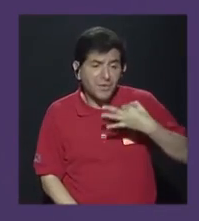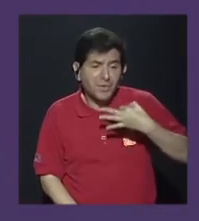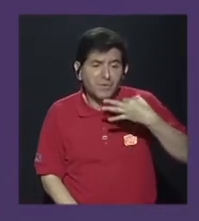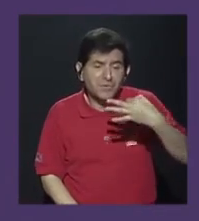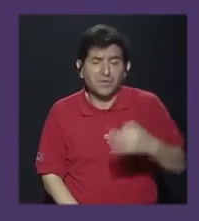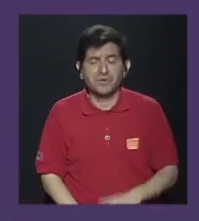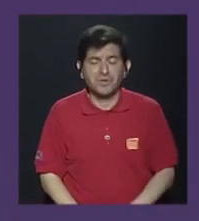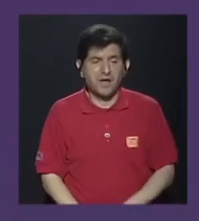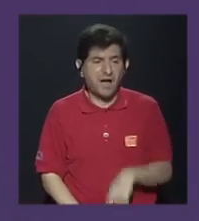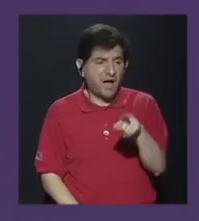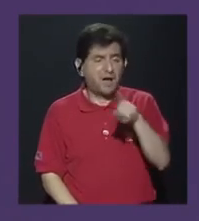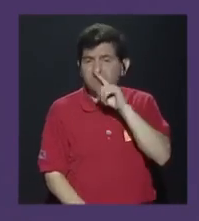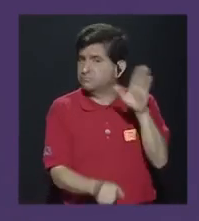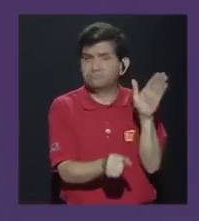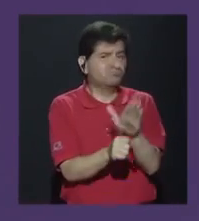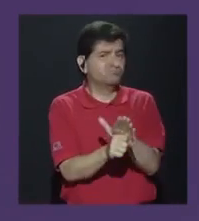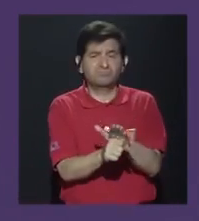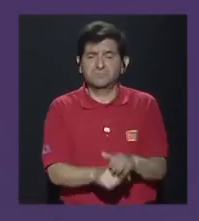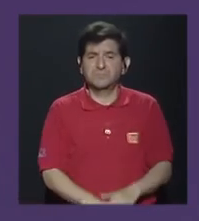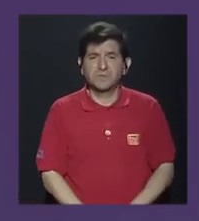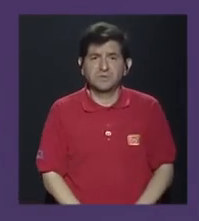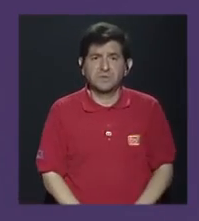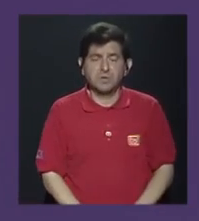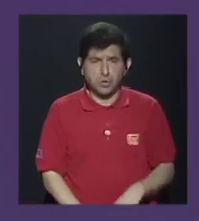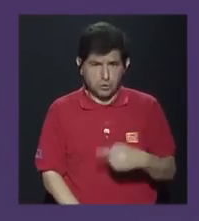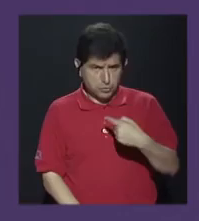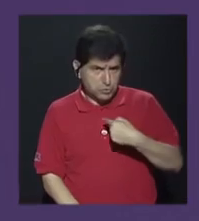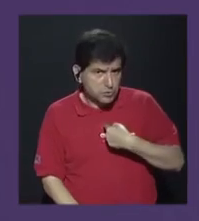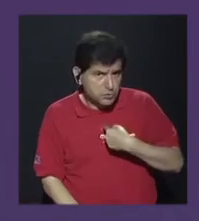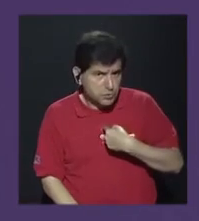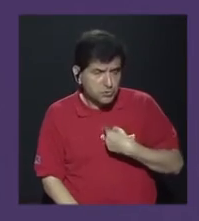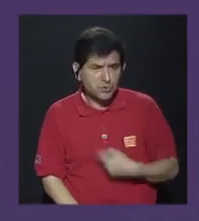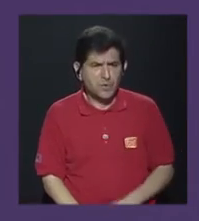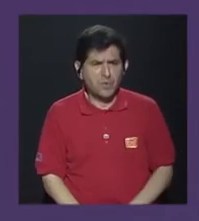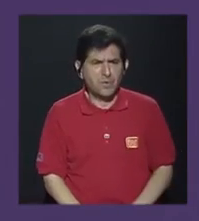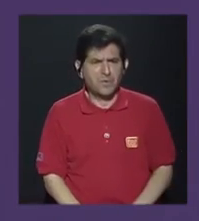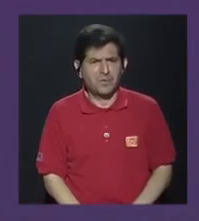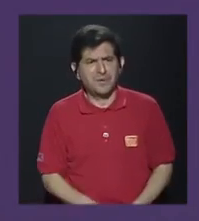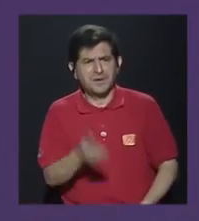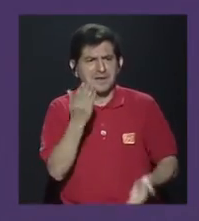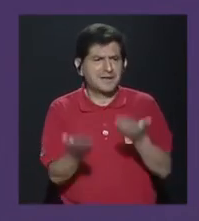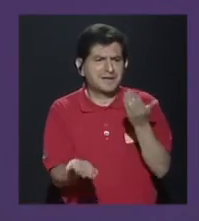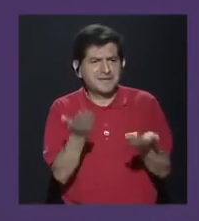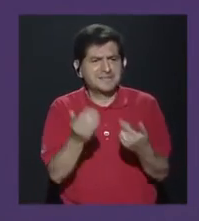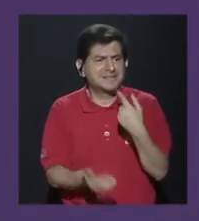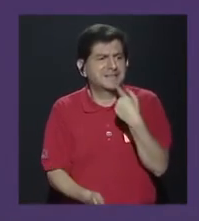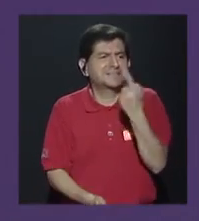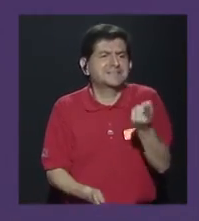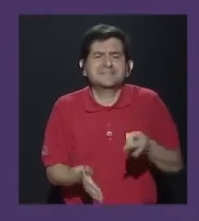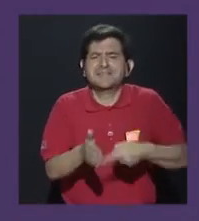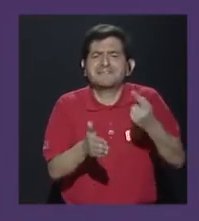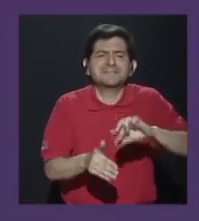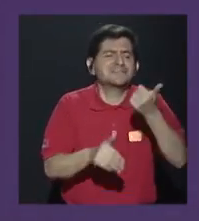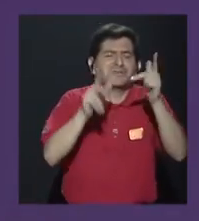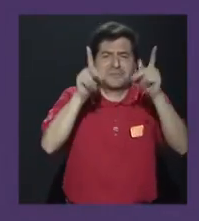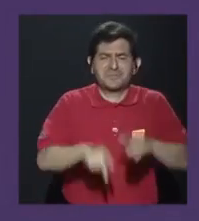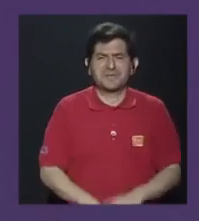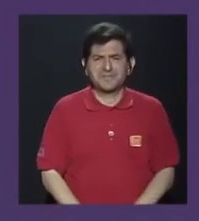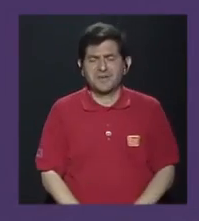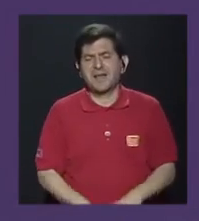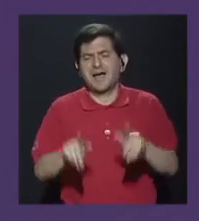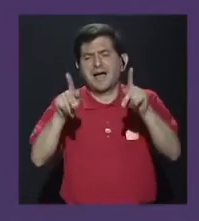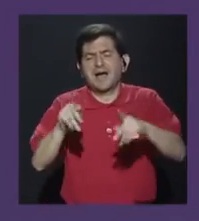los violentan, ¿verdad? Entonces, yo no es que sea, como muchas veces nos dicen, es que las personas